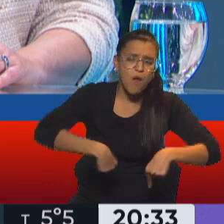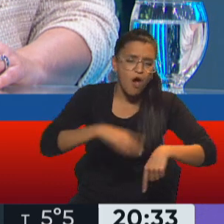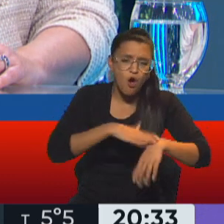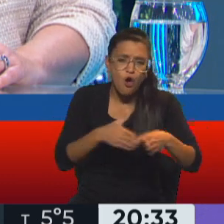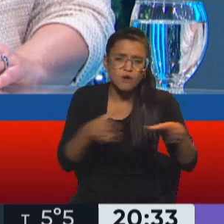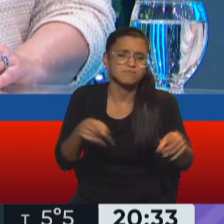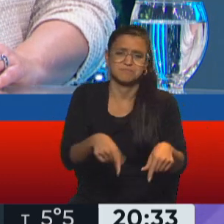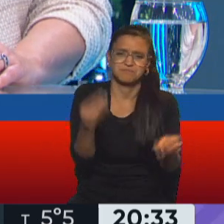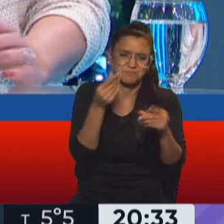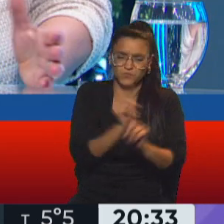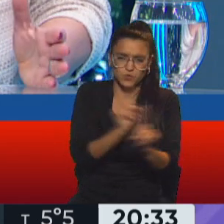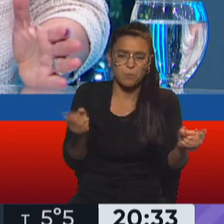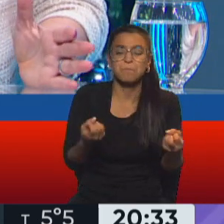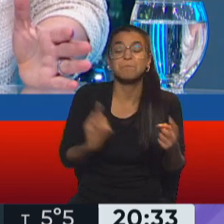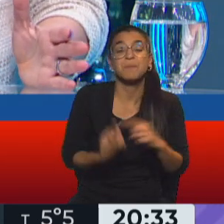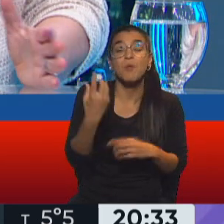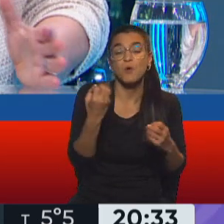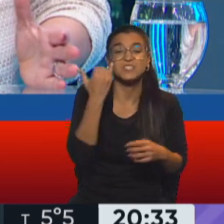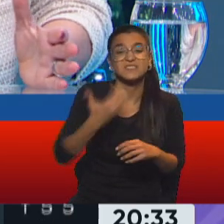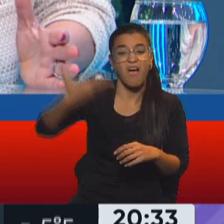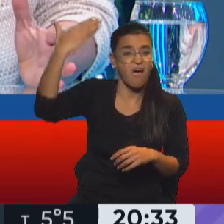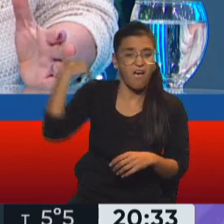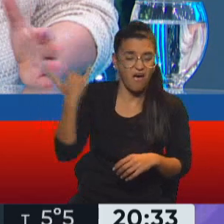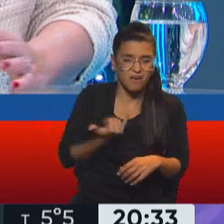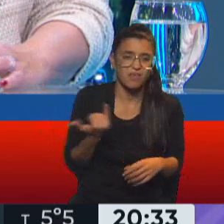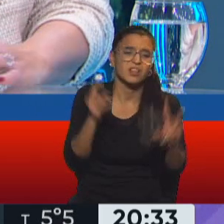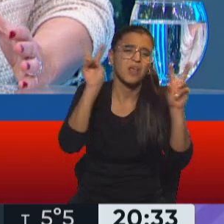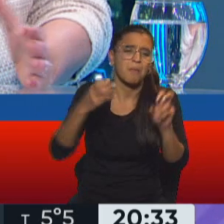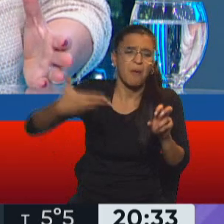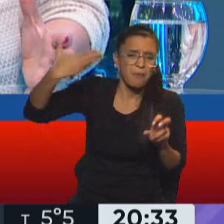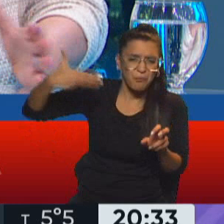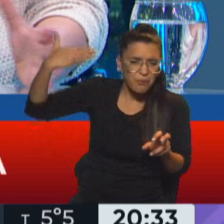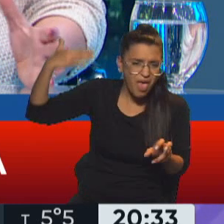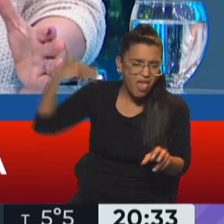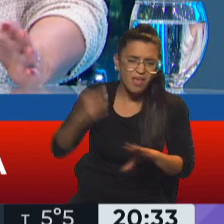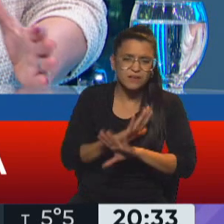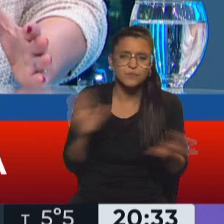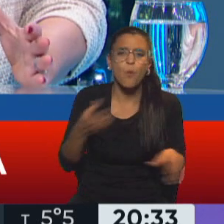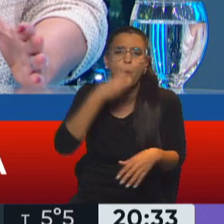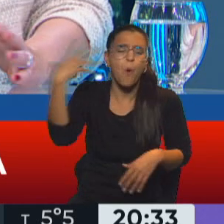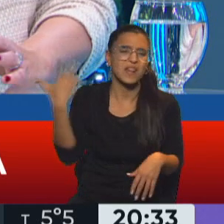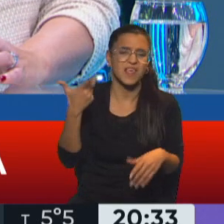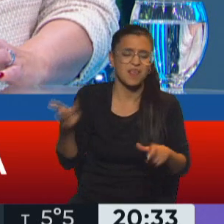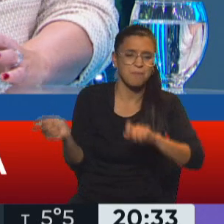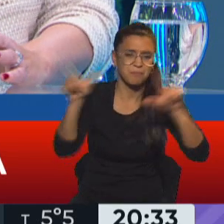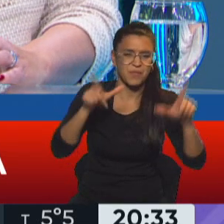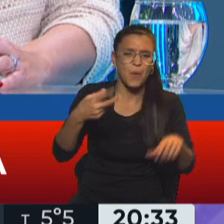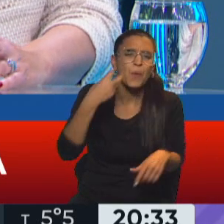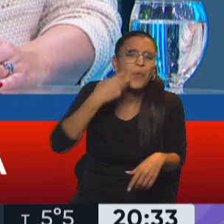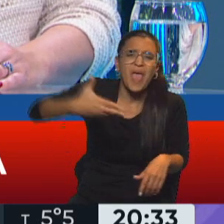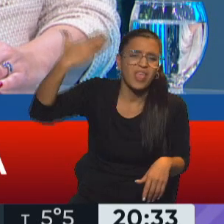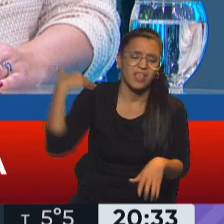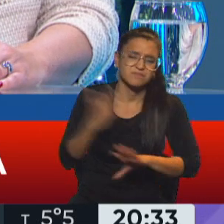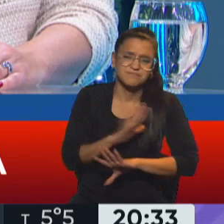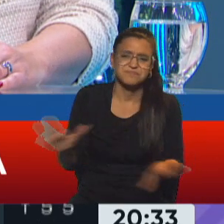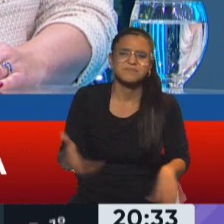no son estas. Primero porque esto ya fue, digo, son todas cuestiones viejas, digo, de un lado o del otro, digo, cualquiera de las imágenes son viejas. Creo que todos entendimos